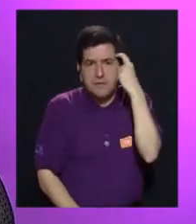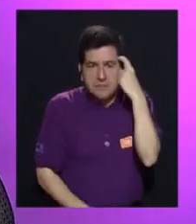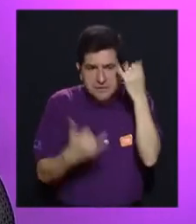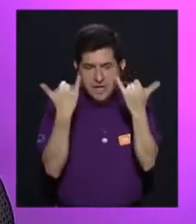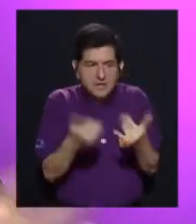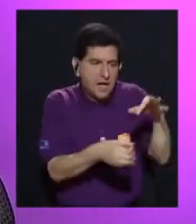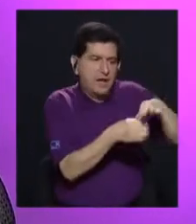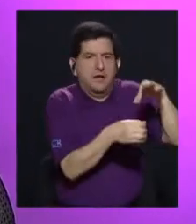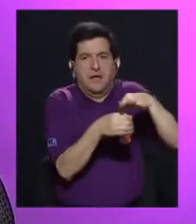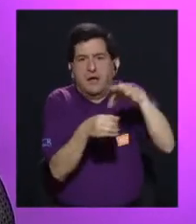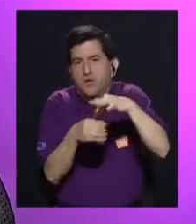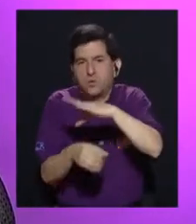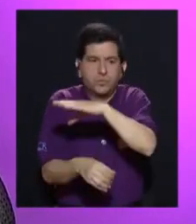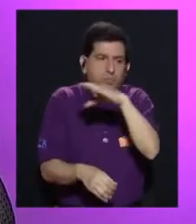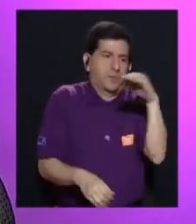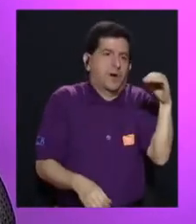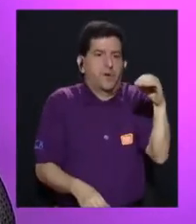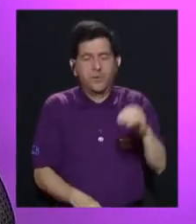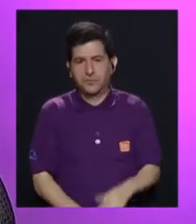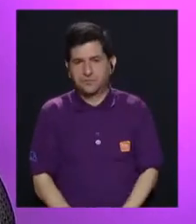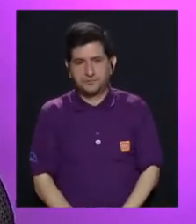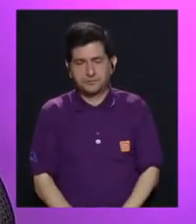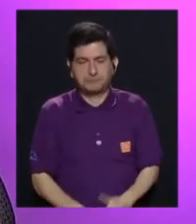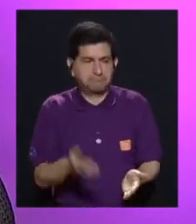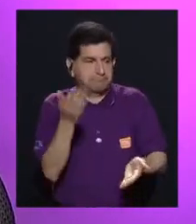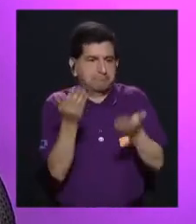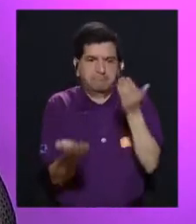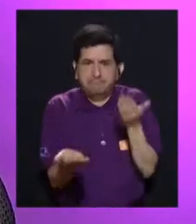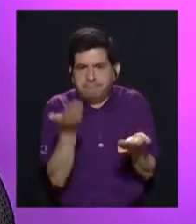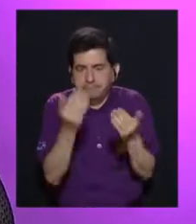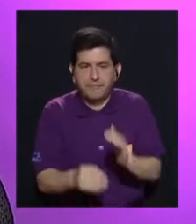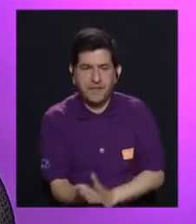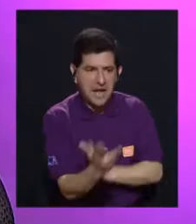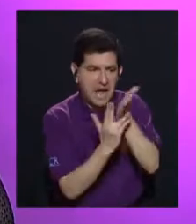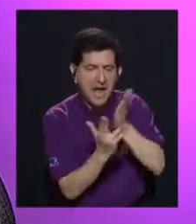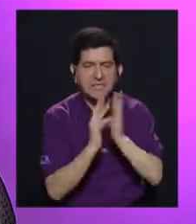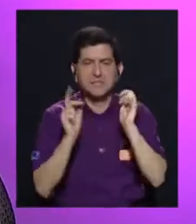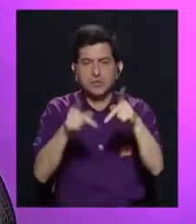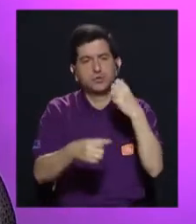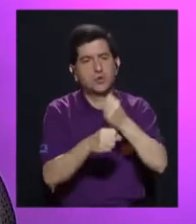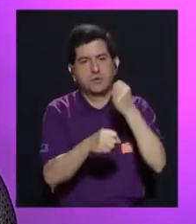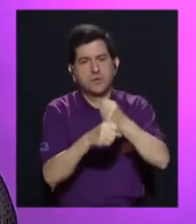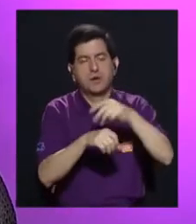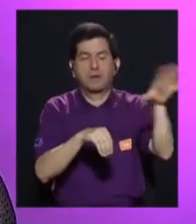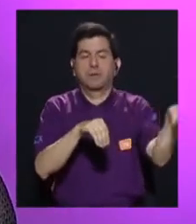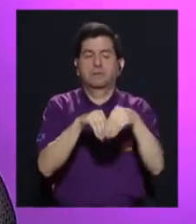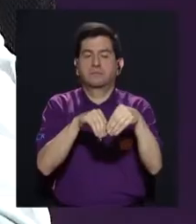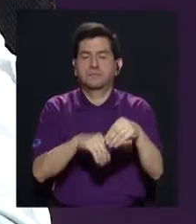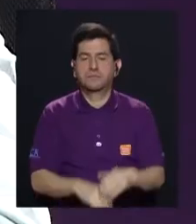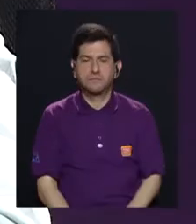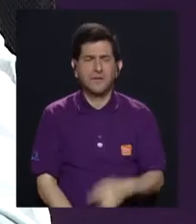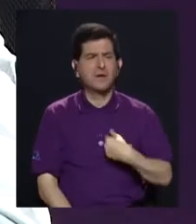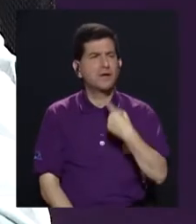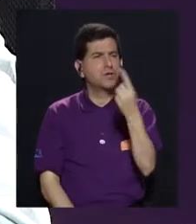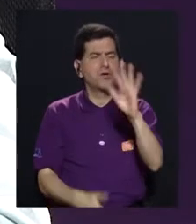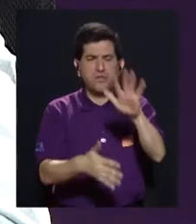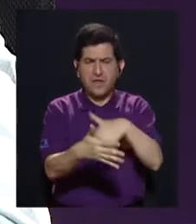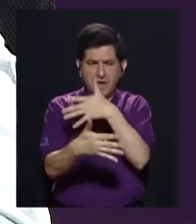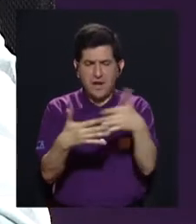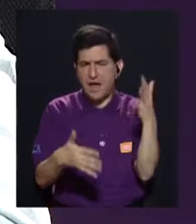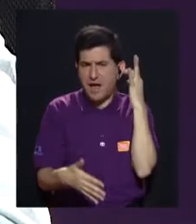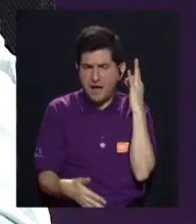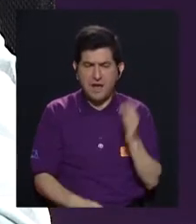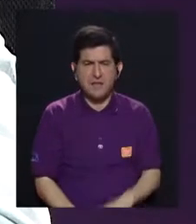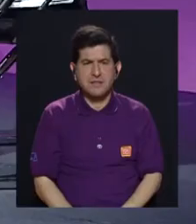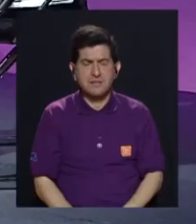del agro y en materia de cómo es que se llama de acceso a oportunidades de empleo bueno yo diría que la agenda de la mujer está en